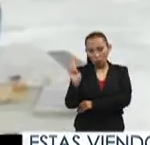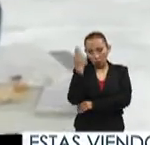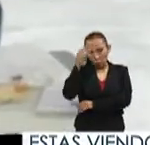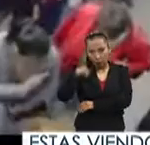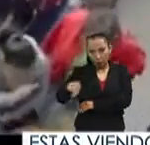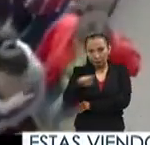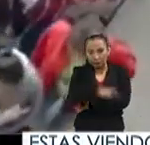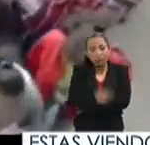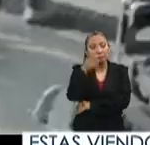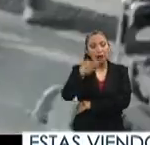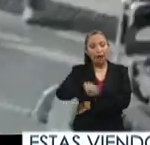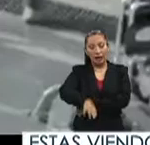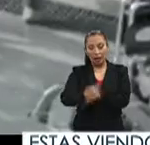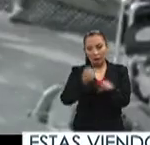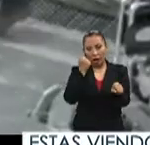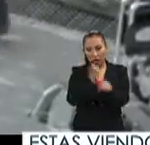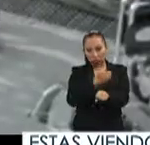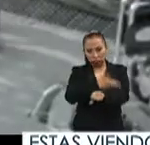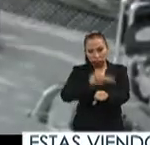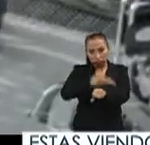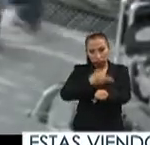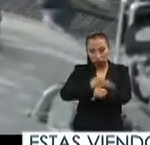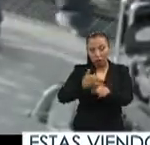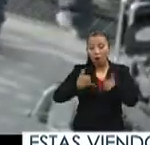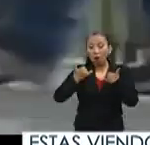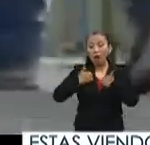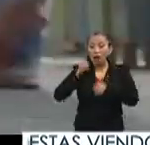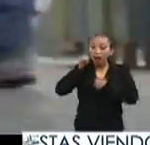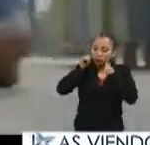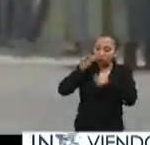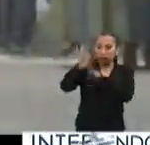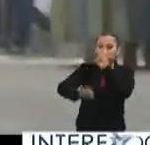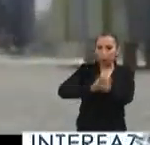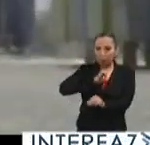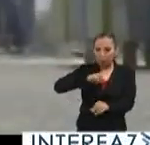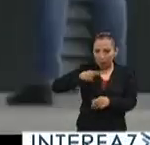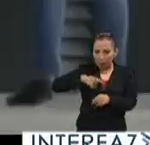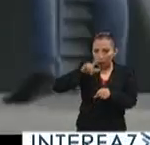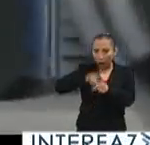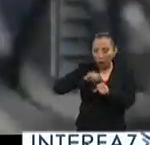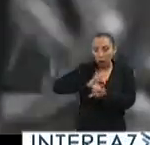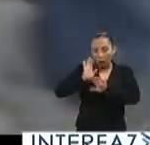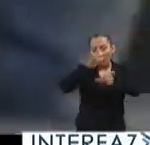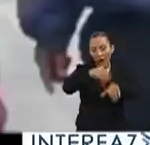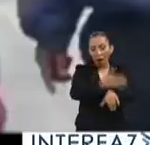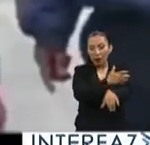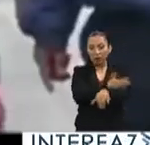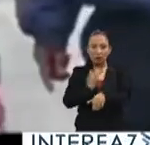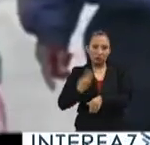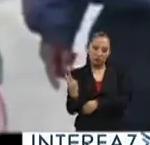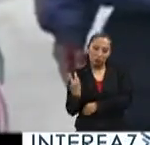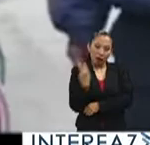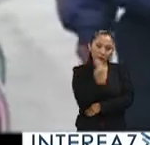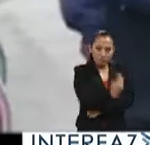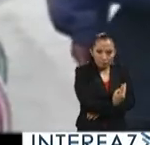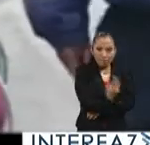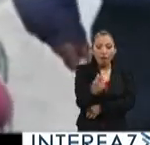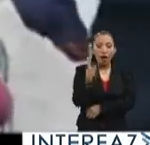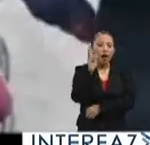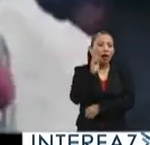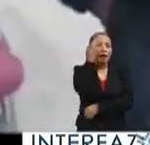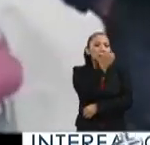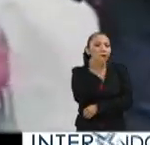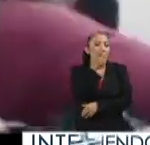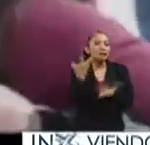de estudios. Para este proceso, los jóvenes son atendidos de manera personalizada y pueden ingresar acompañados por una persona. La prueba